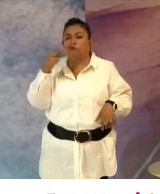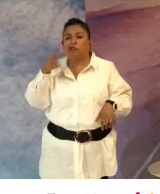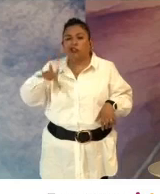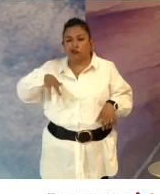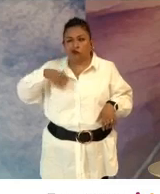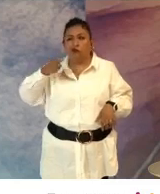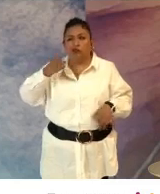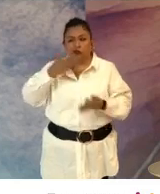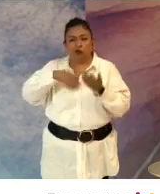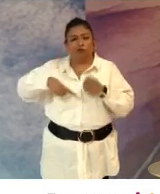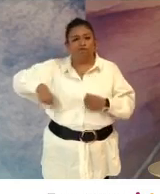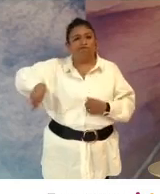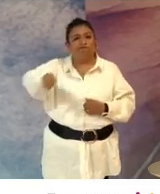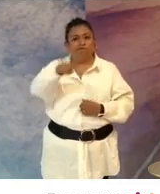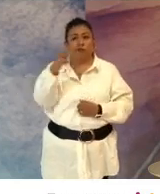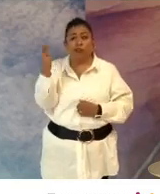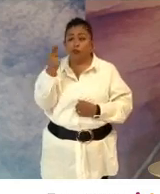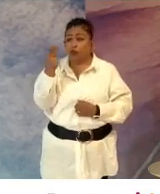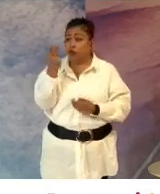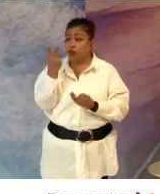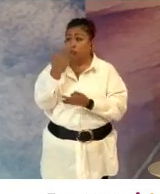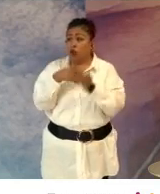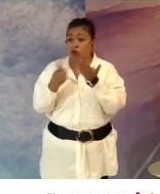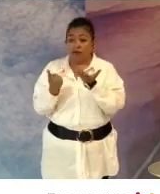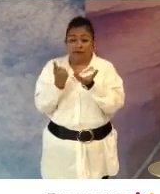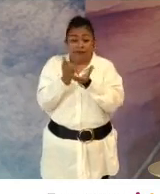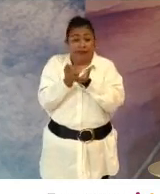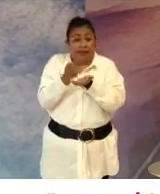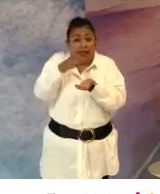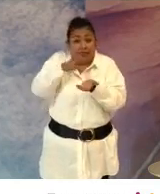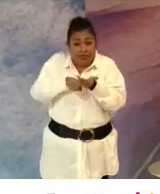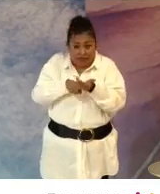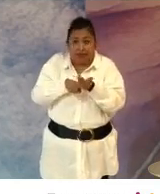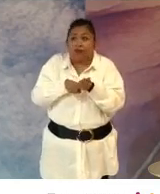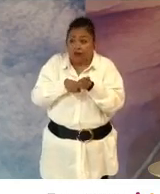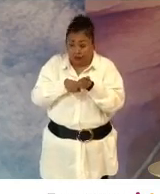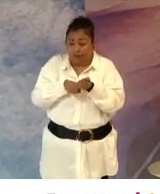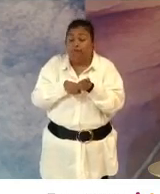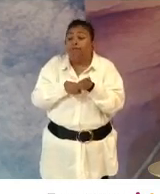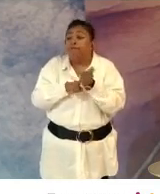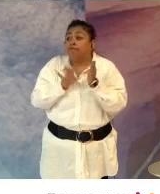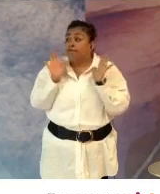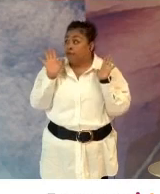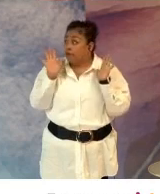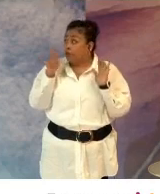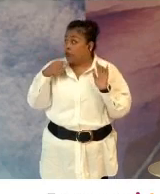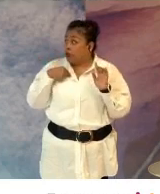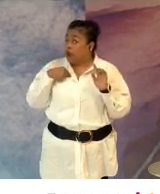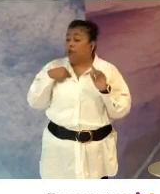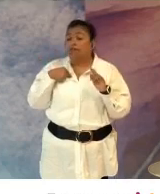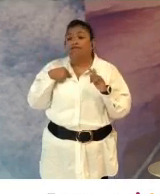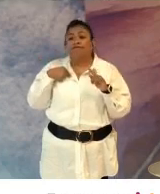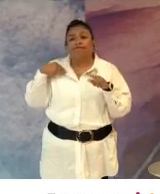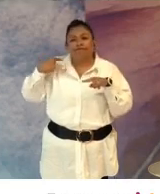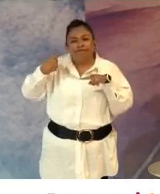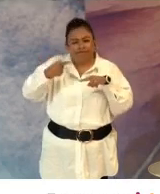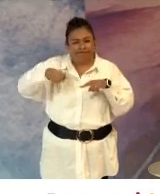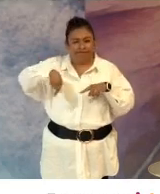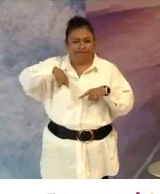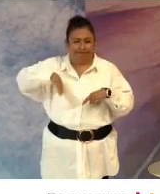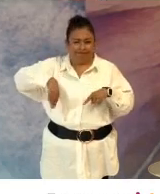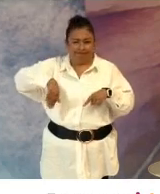de todos nosotros. Todos estamos parados dentro de este sistema. Y cuando he venido haciendo este